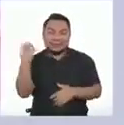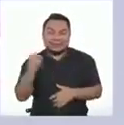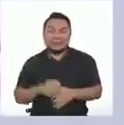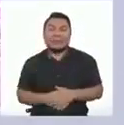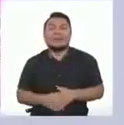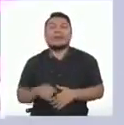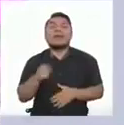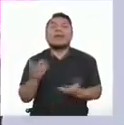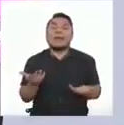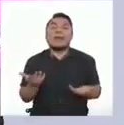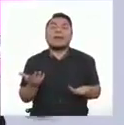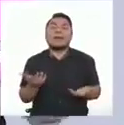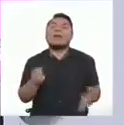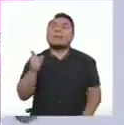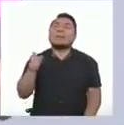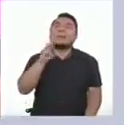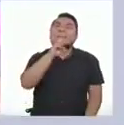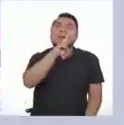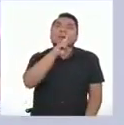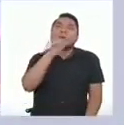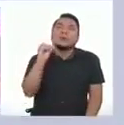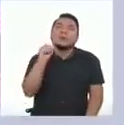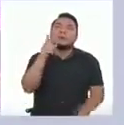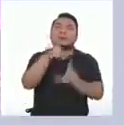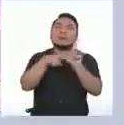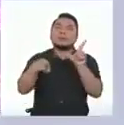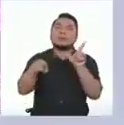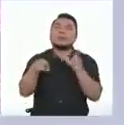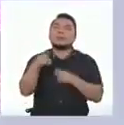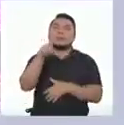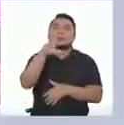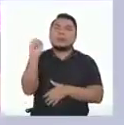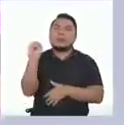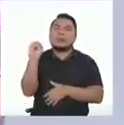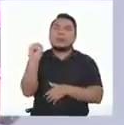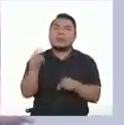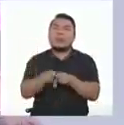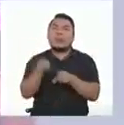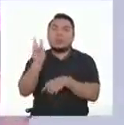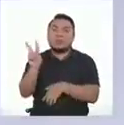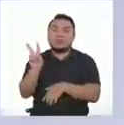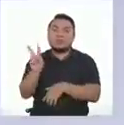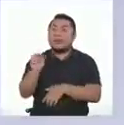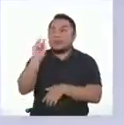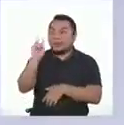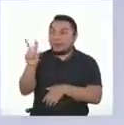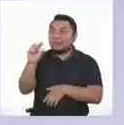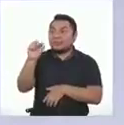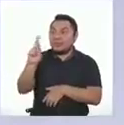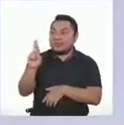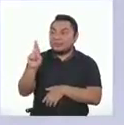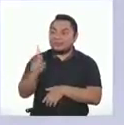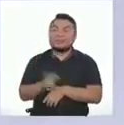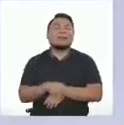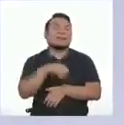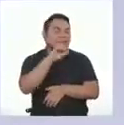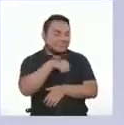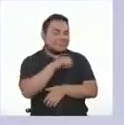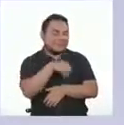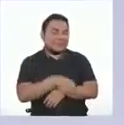resultará... A ver. 200 entre 100 es 2. Entonces, es 2 gramos. Excelente,